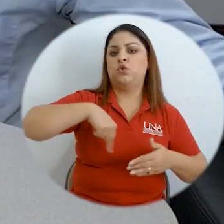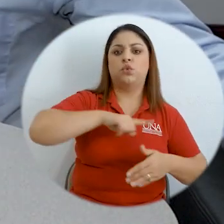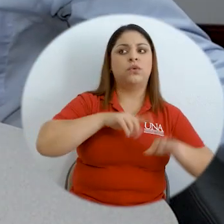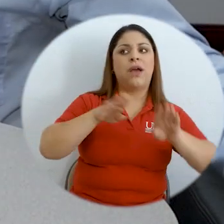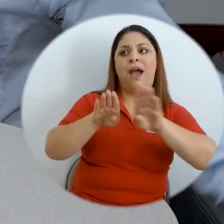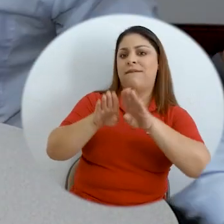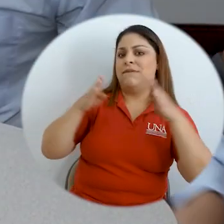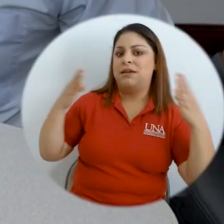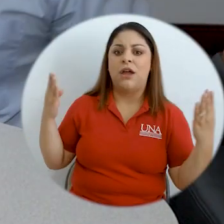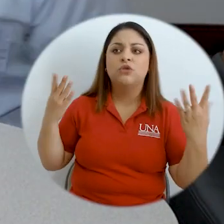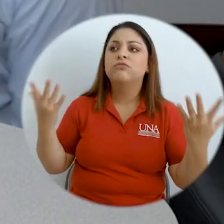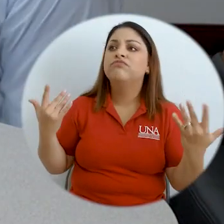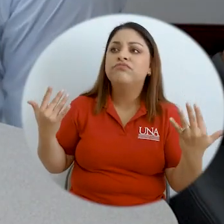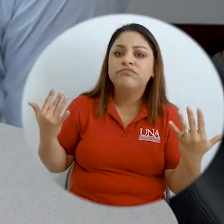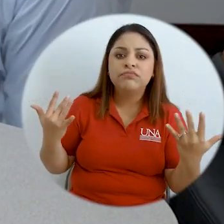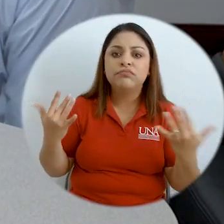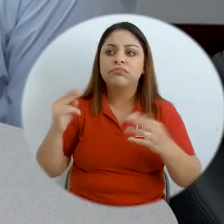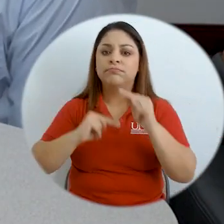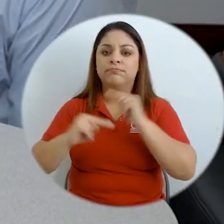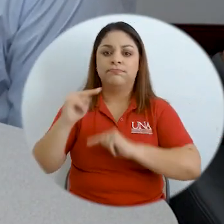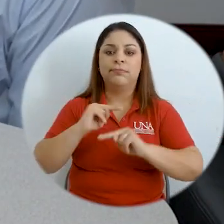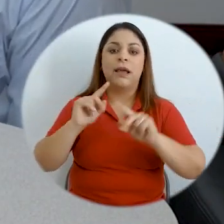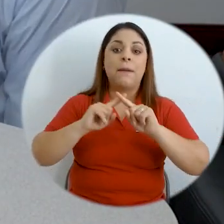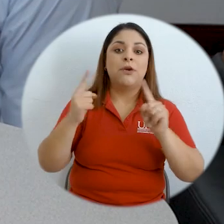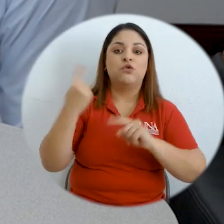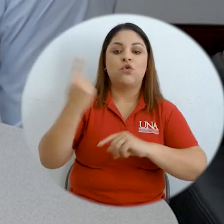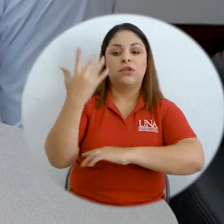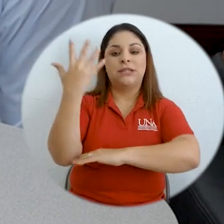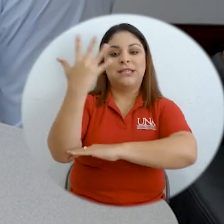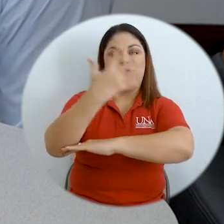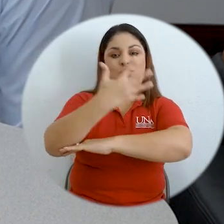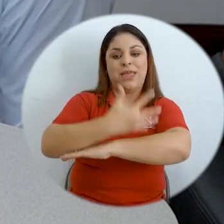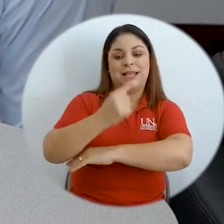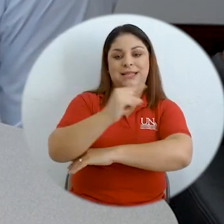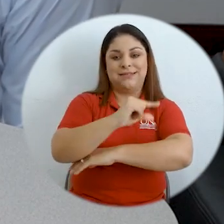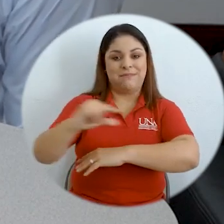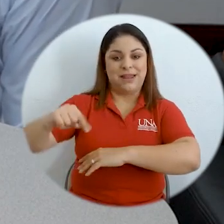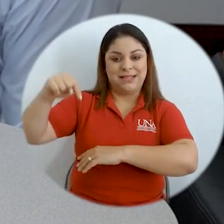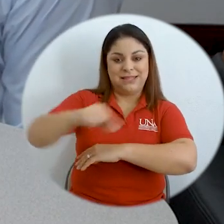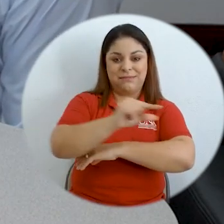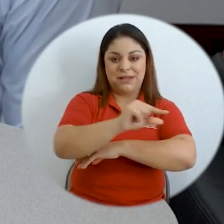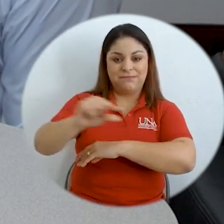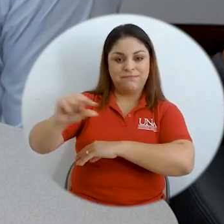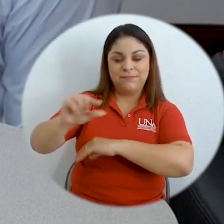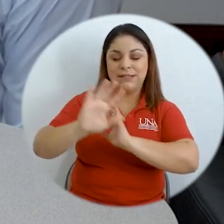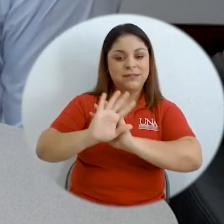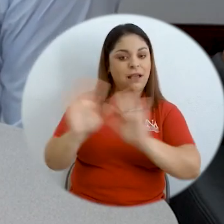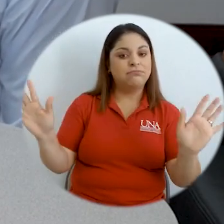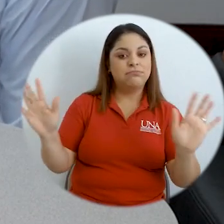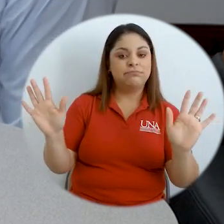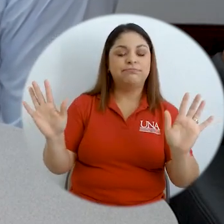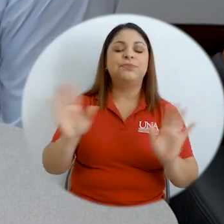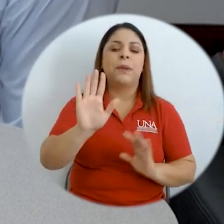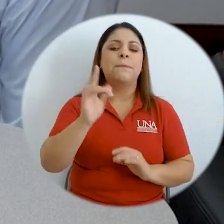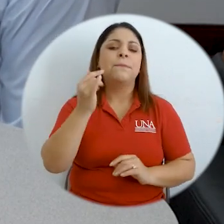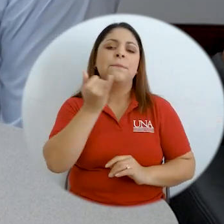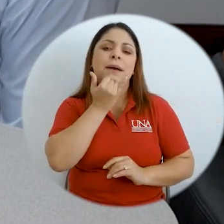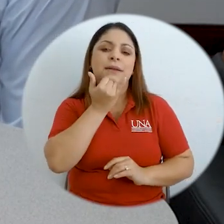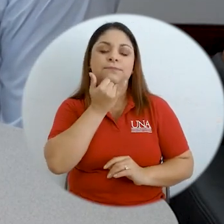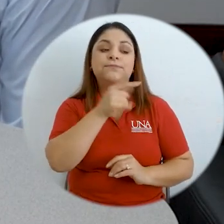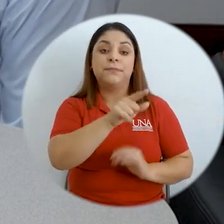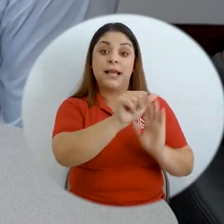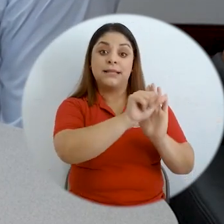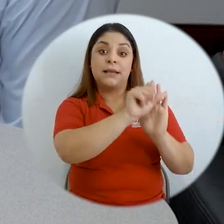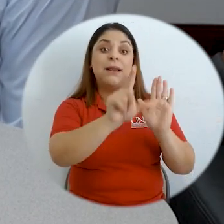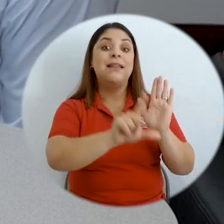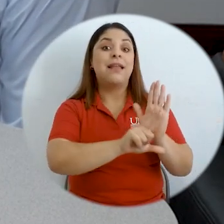negociar siempre absolutamente abiertas. Sin embargo, solo nos quedan estos 5 días, ya en ese interín. Ahora bien, ¿qué pasa? En la